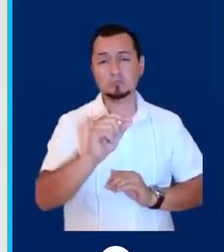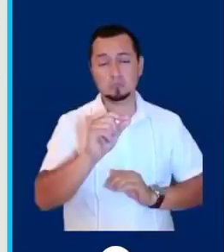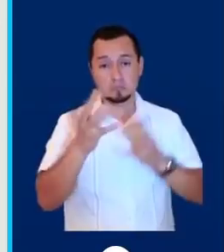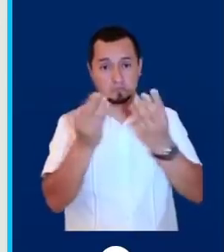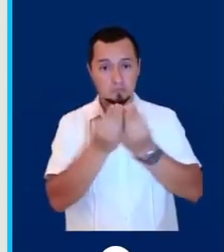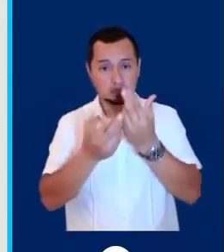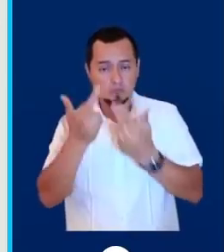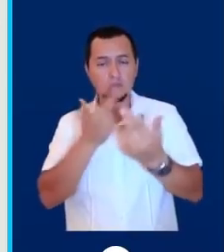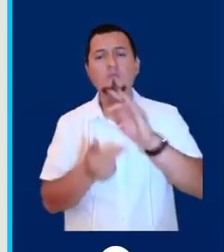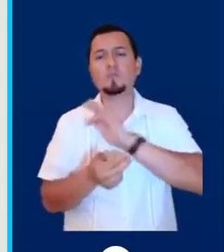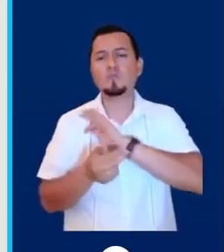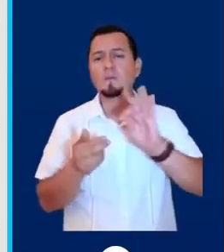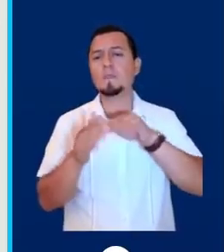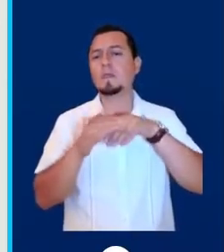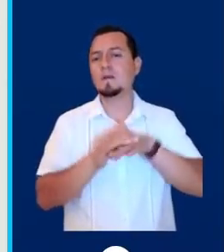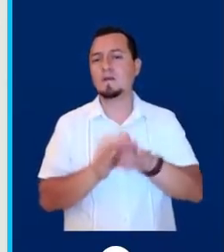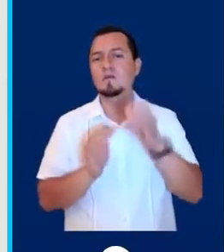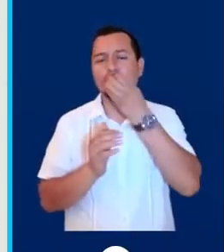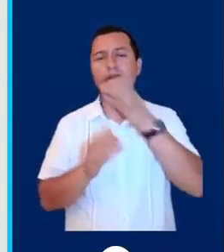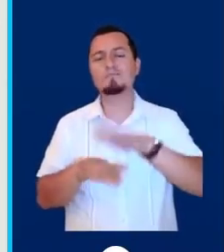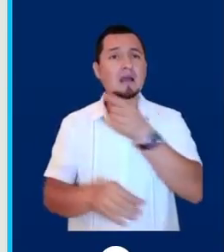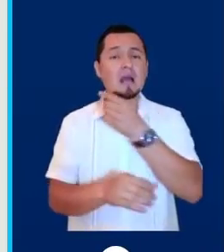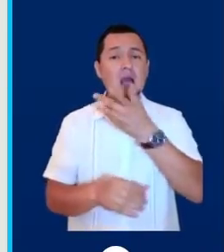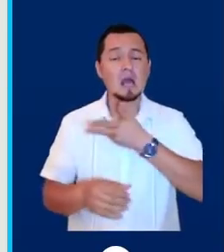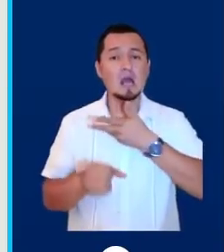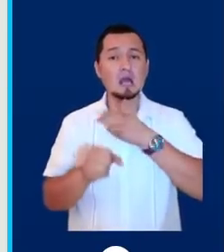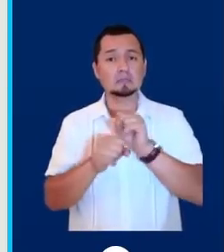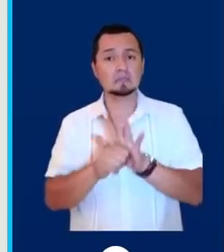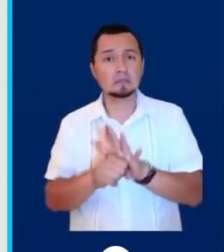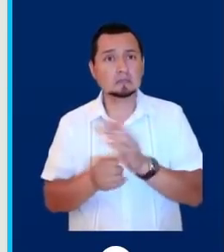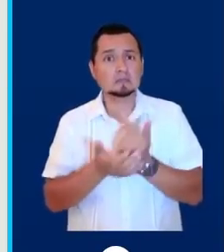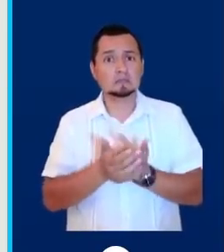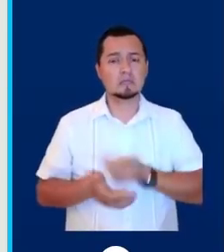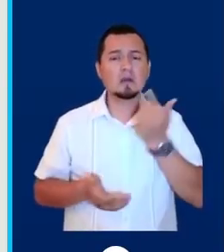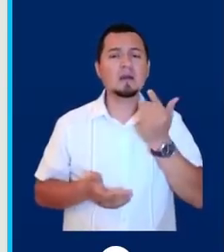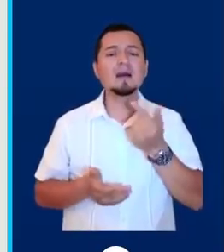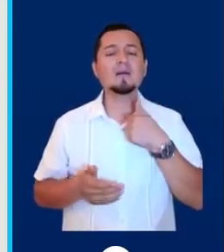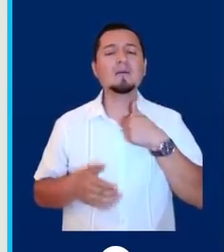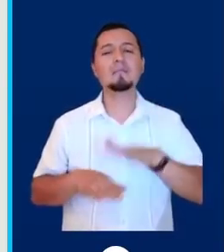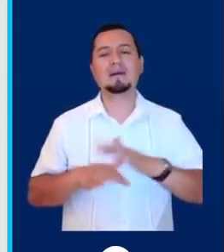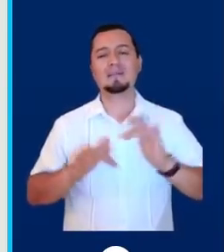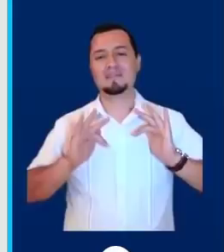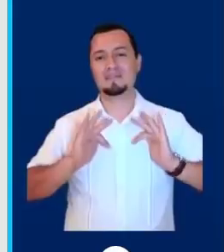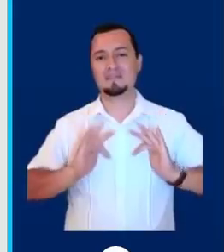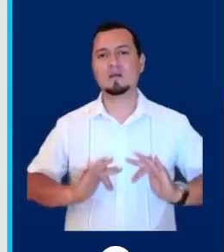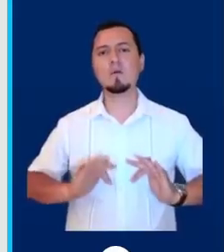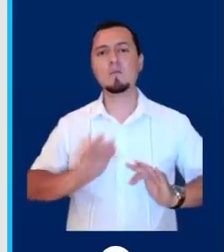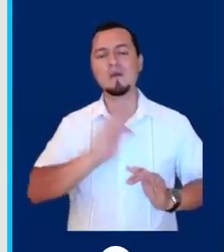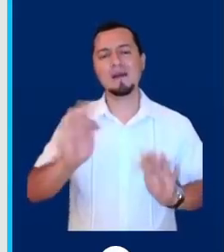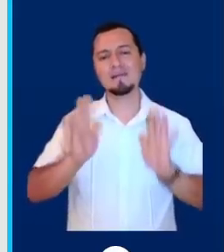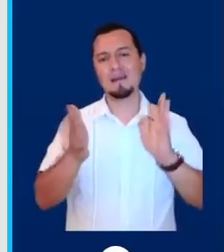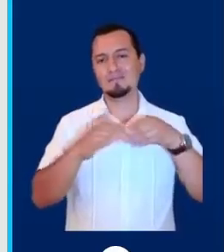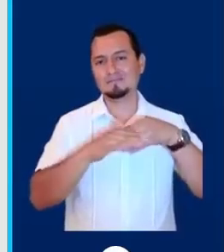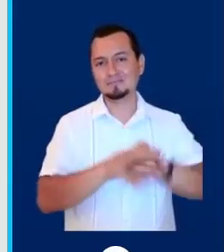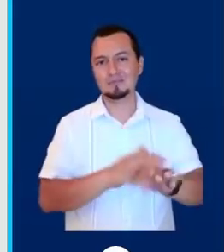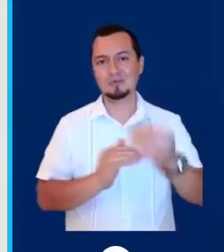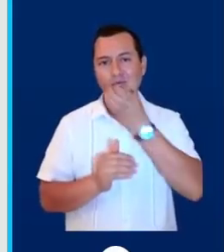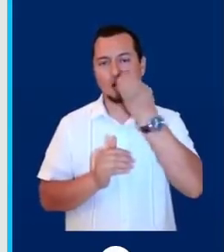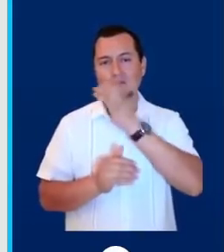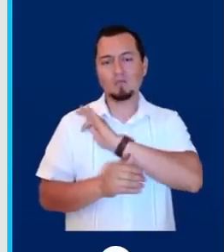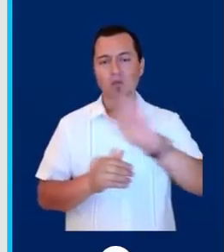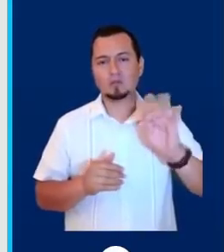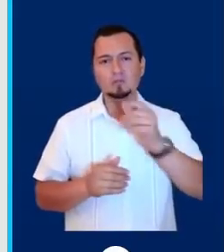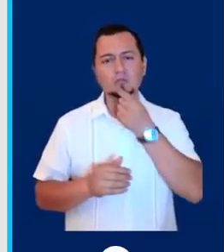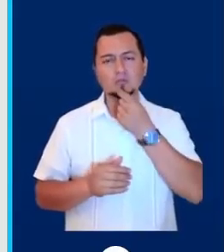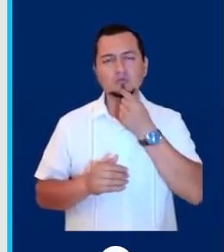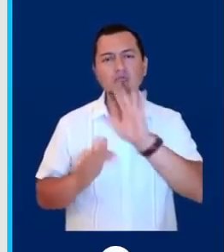ir regresando poco a poco a este aliento y nos permite que nuestros niños y nuestras niñas